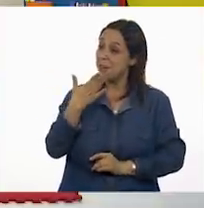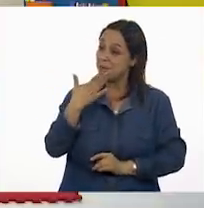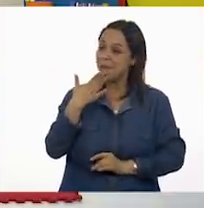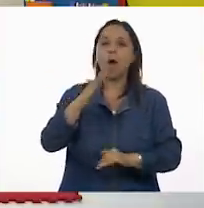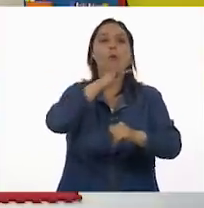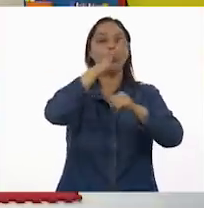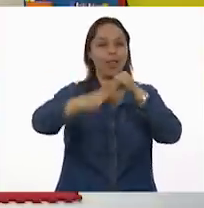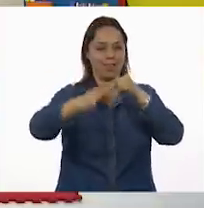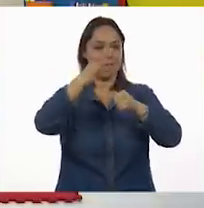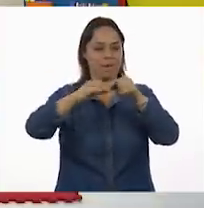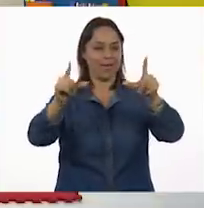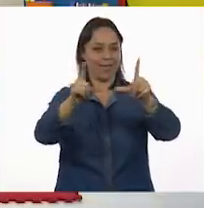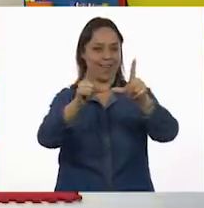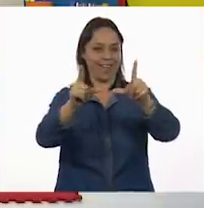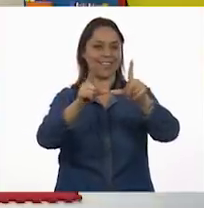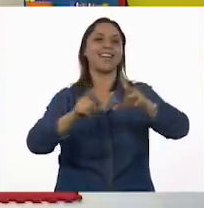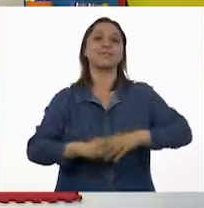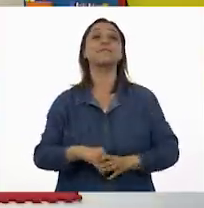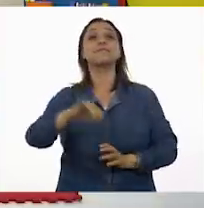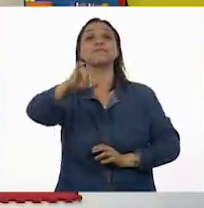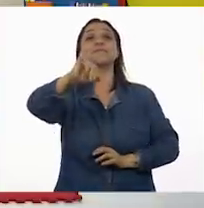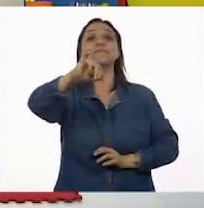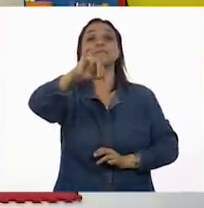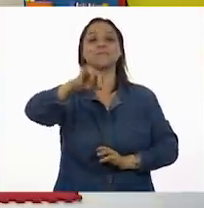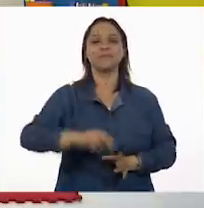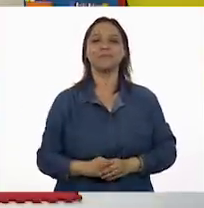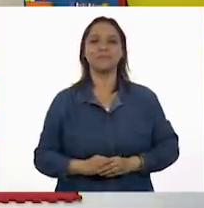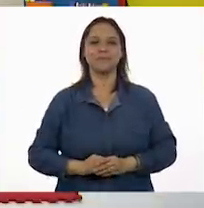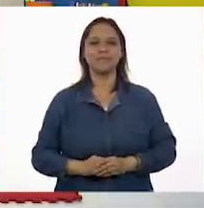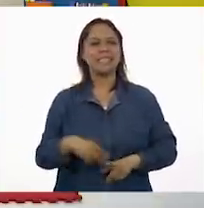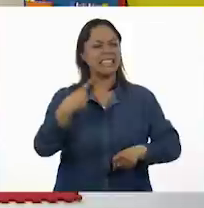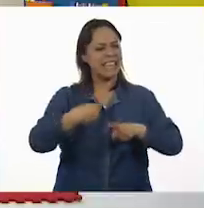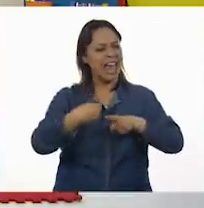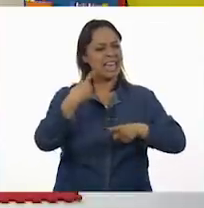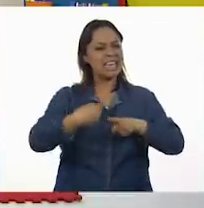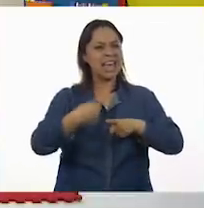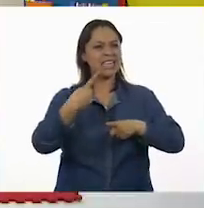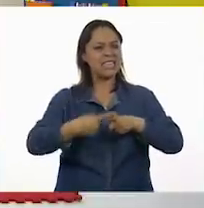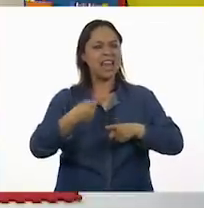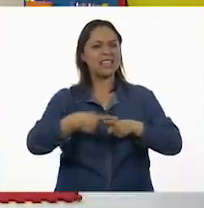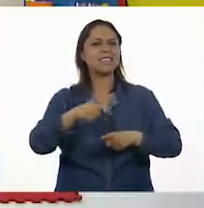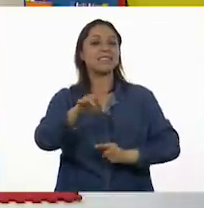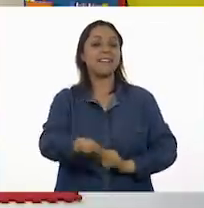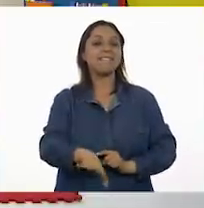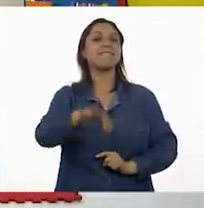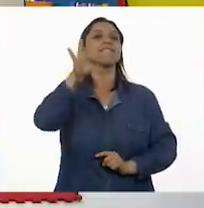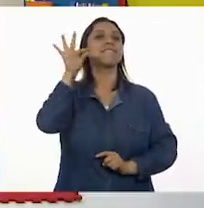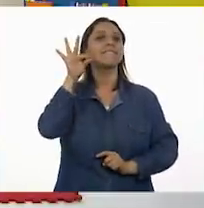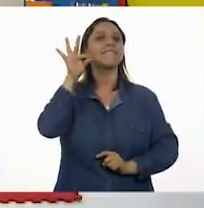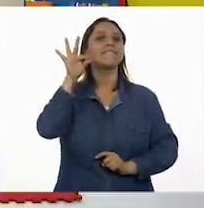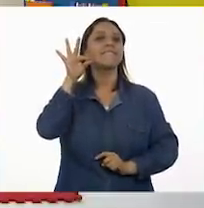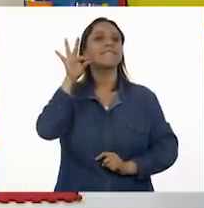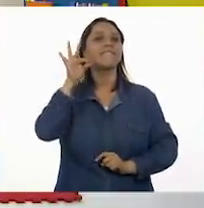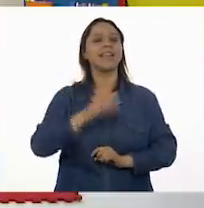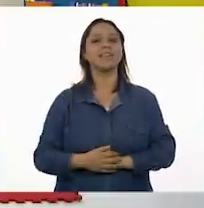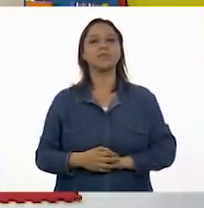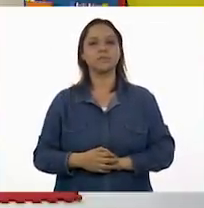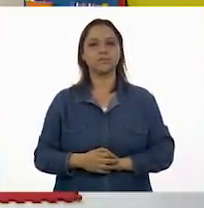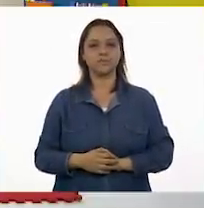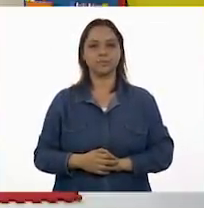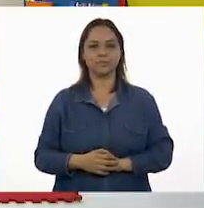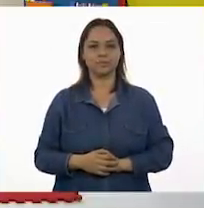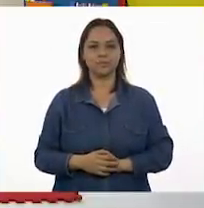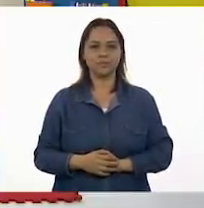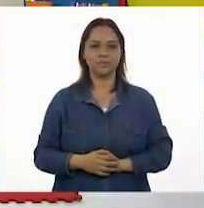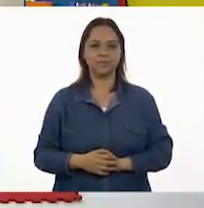la última tarjeta. ¡Sí, una más! ¿Quién será? A ver. A ver. Tan, tan, tan, tan, tan, tan, tan, tan,